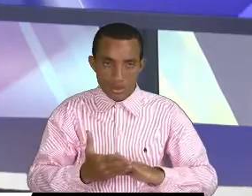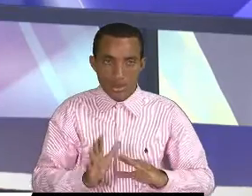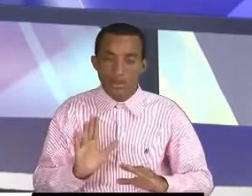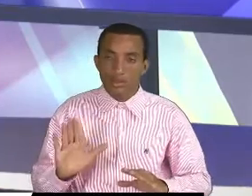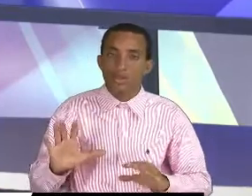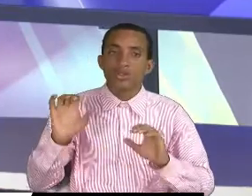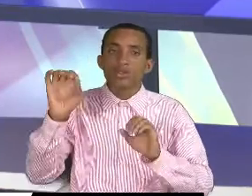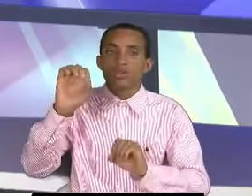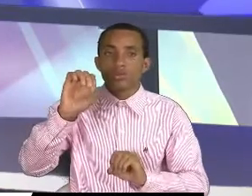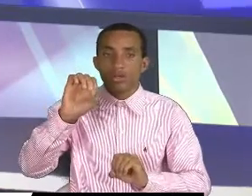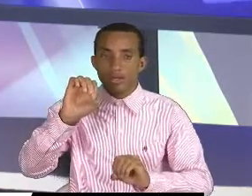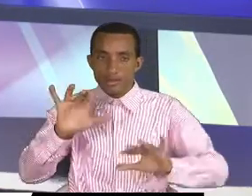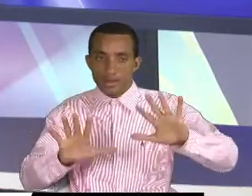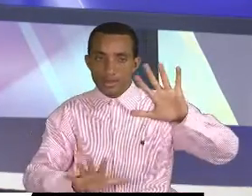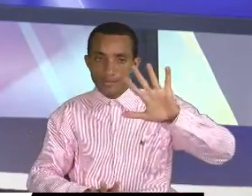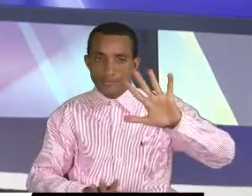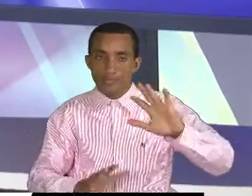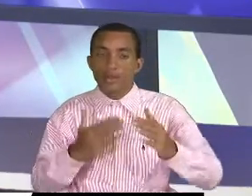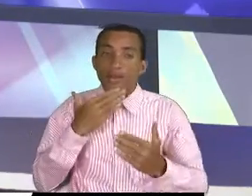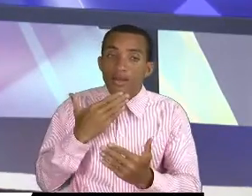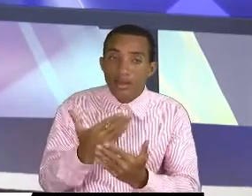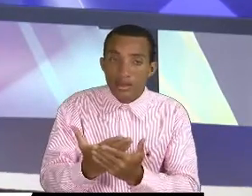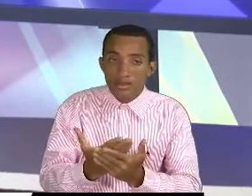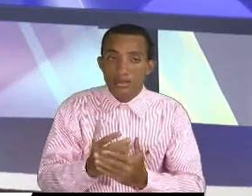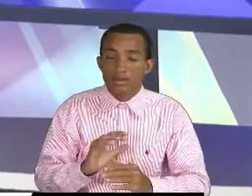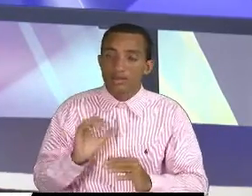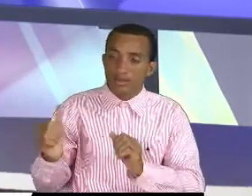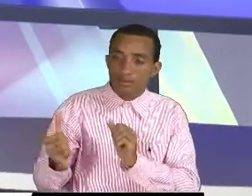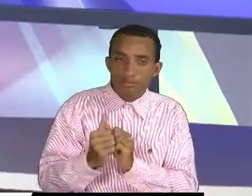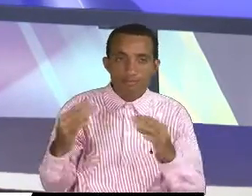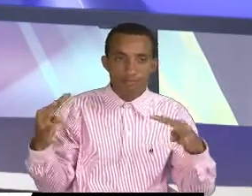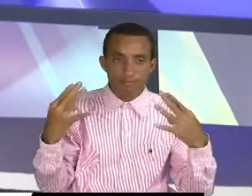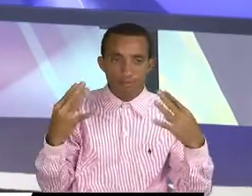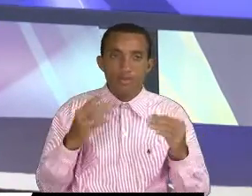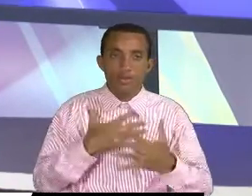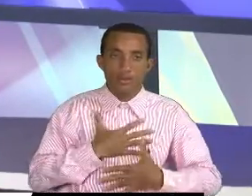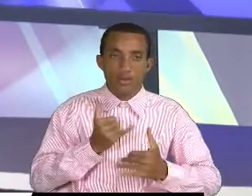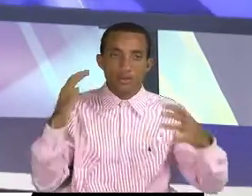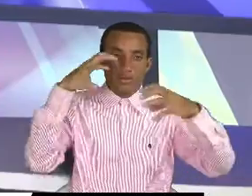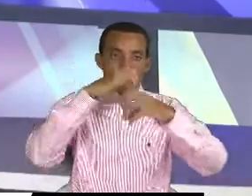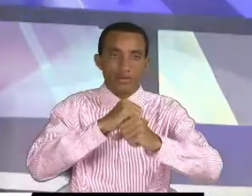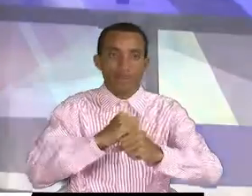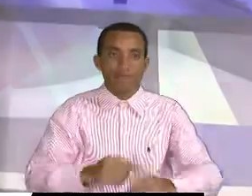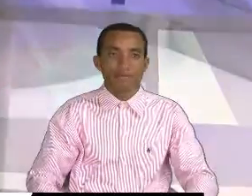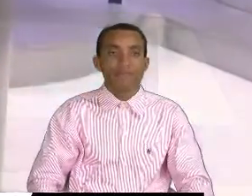institucional de Isagen. A ustedes, gracias como siempre por la fidelidad y que tengan todos una feliz noche.